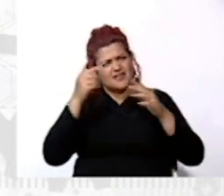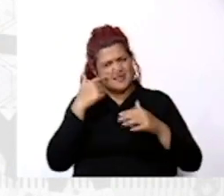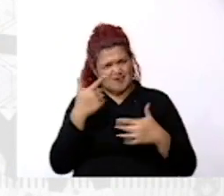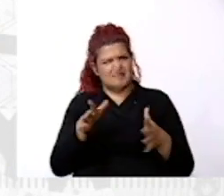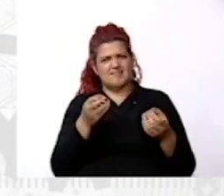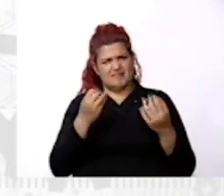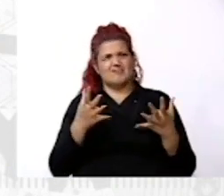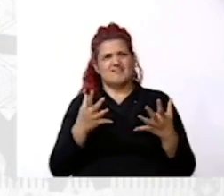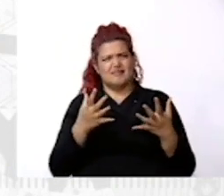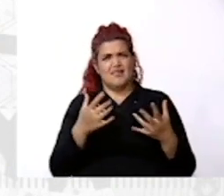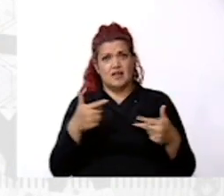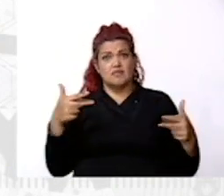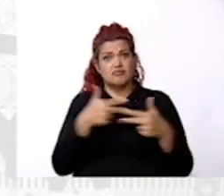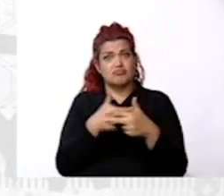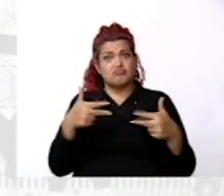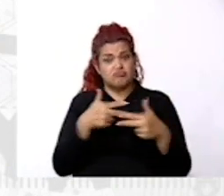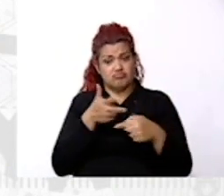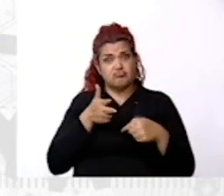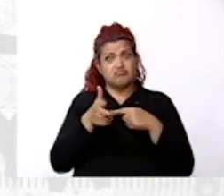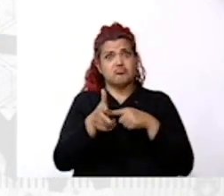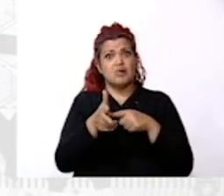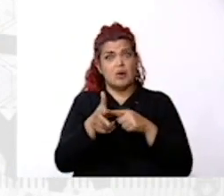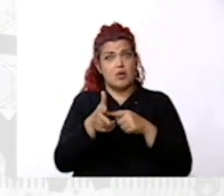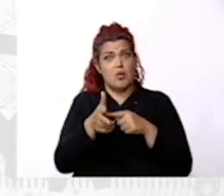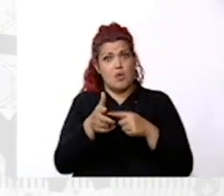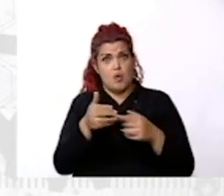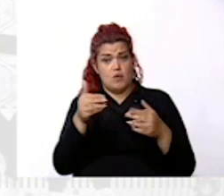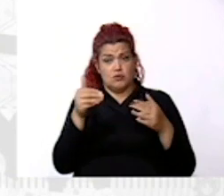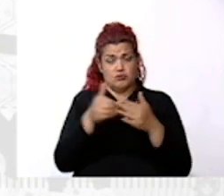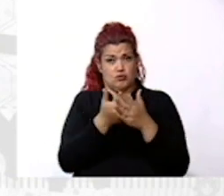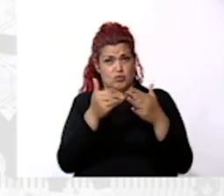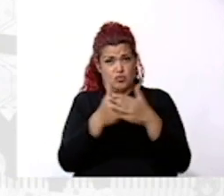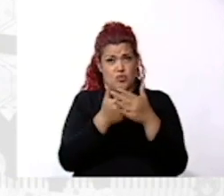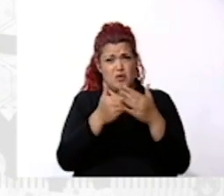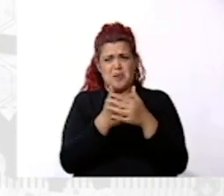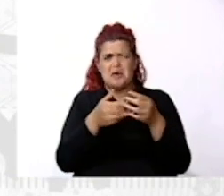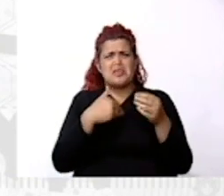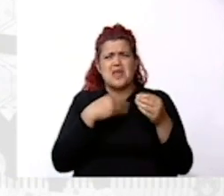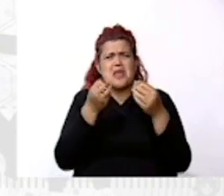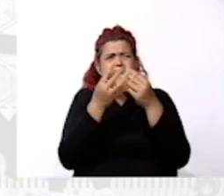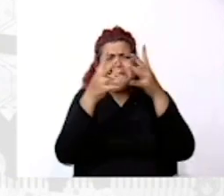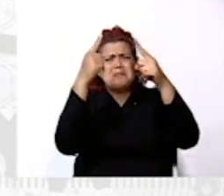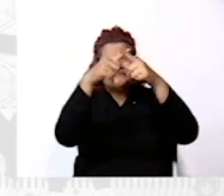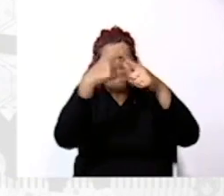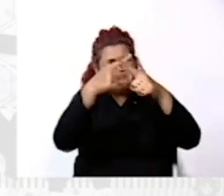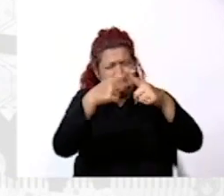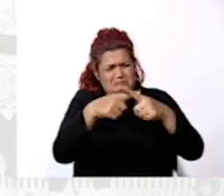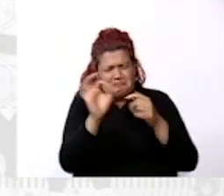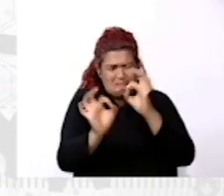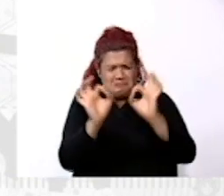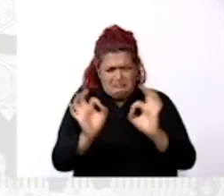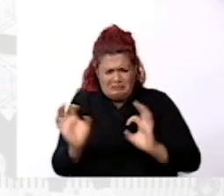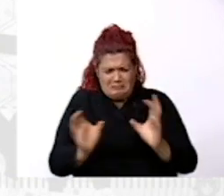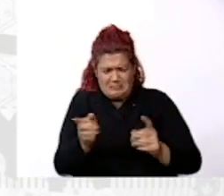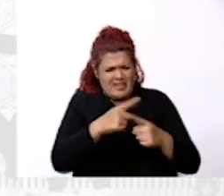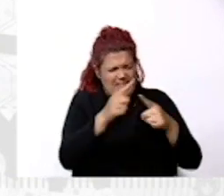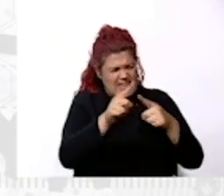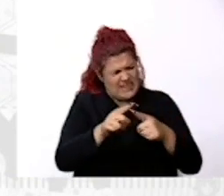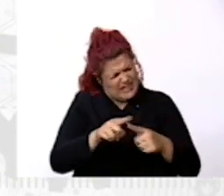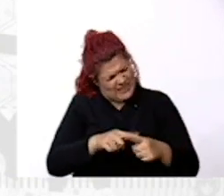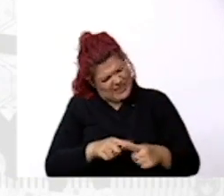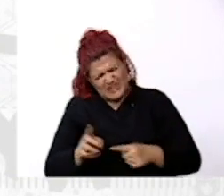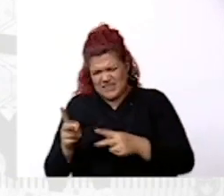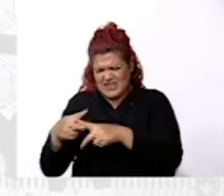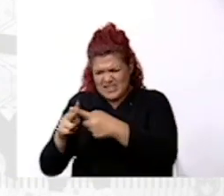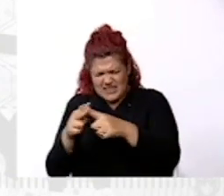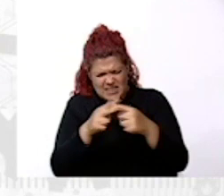Bueno, los automóviles modernos están creados por diferentes piezas, por muchas piezas. Esas piezas, algunas pueden